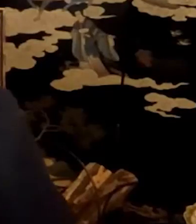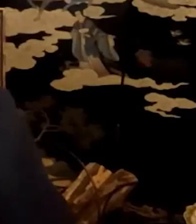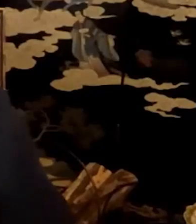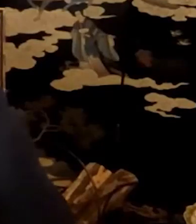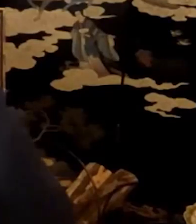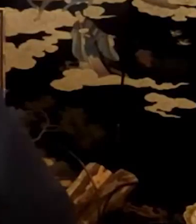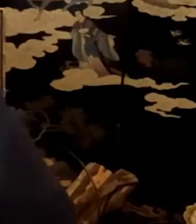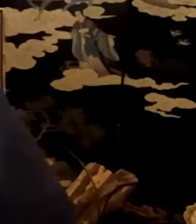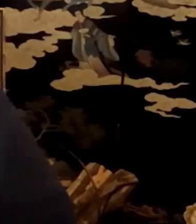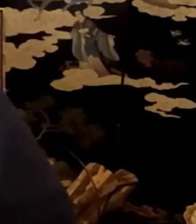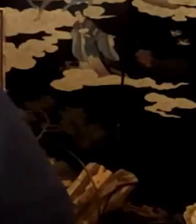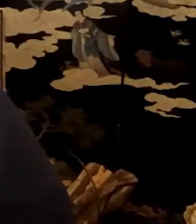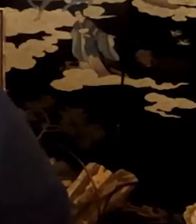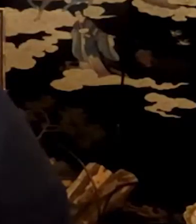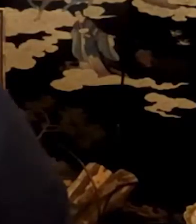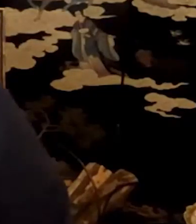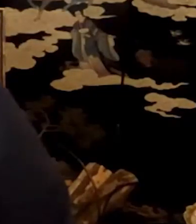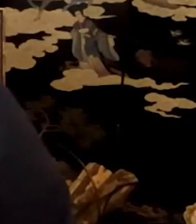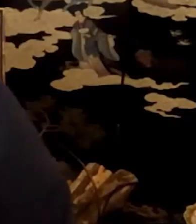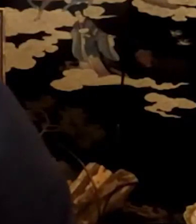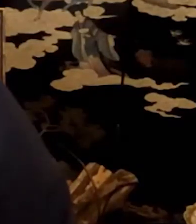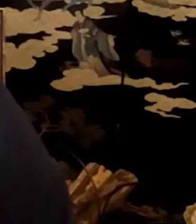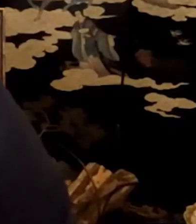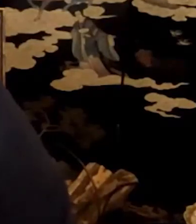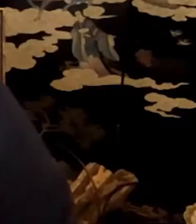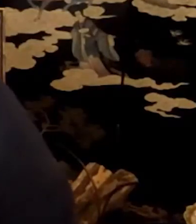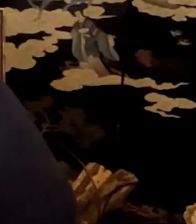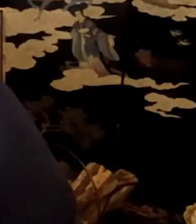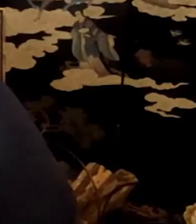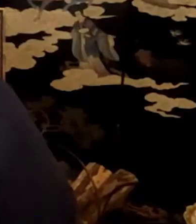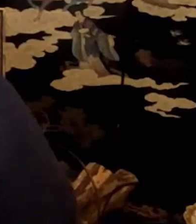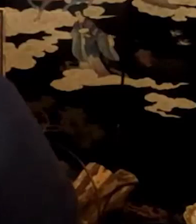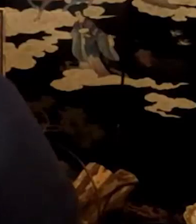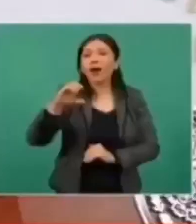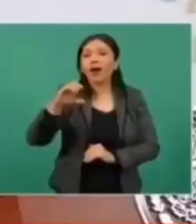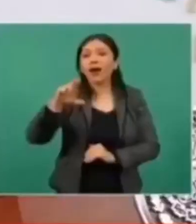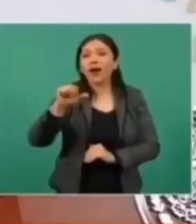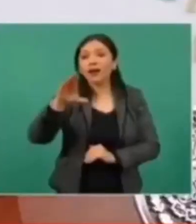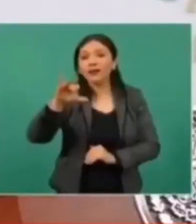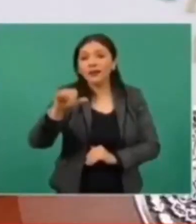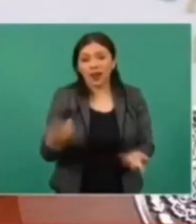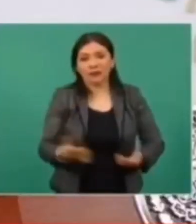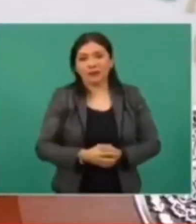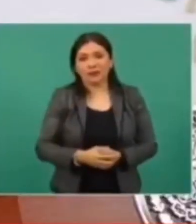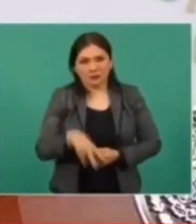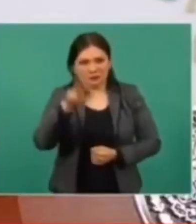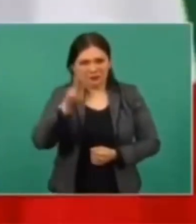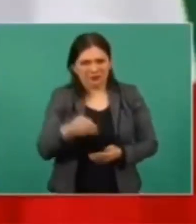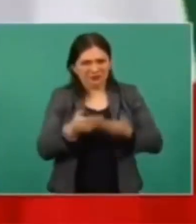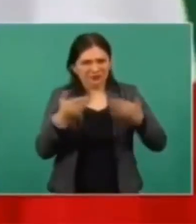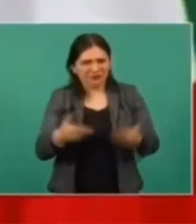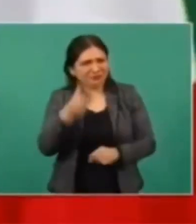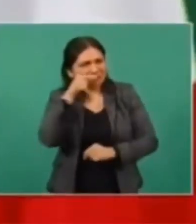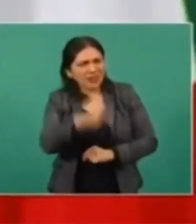dicho el presidente Andrés Manuel López Obrador sobre los números, los dineros en el INE. Penoso